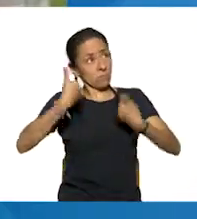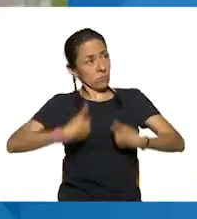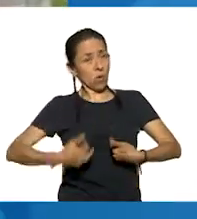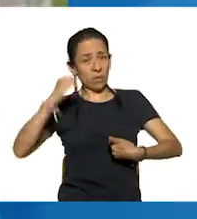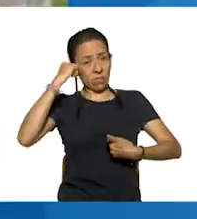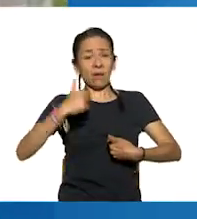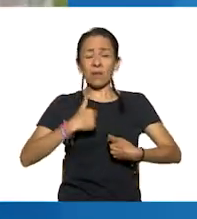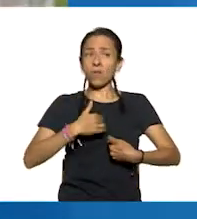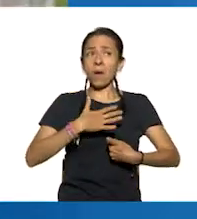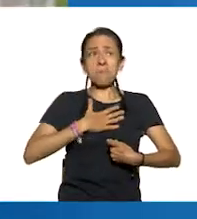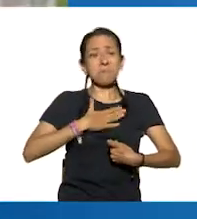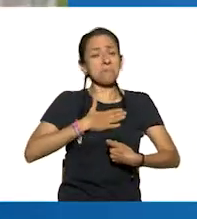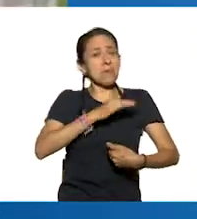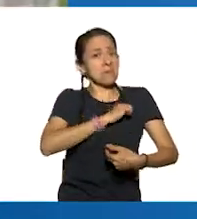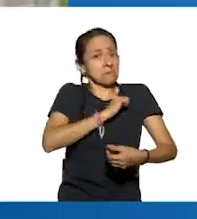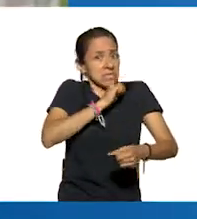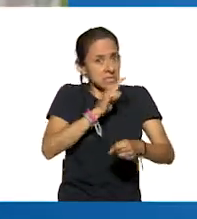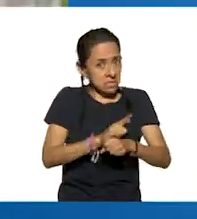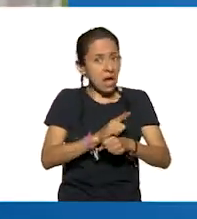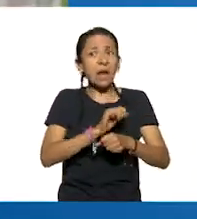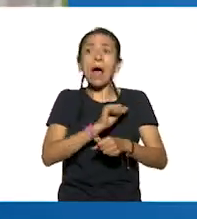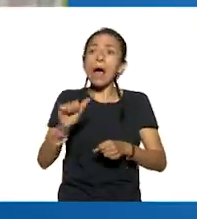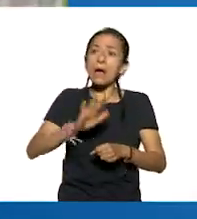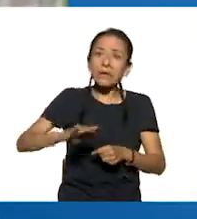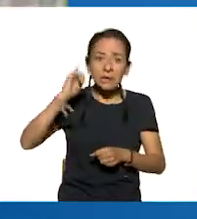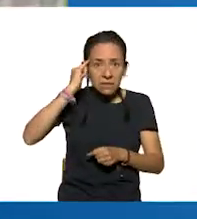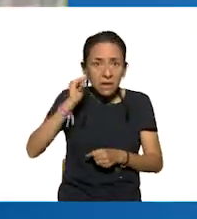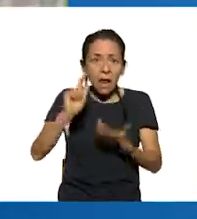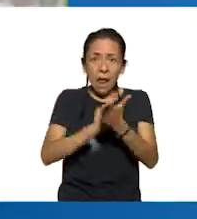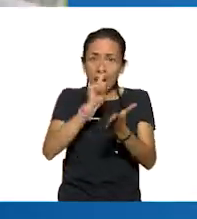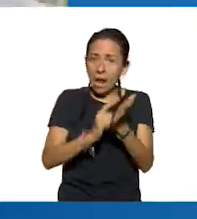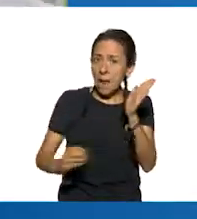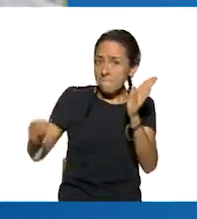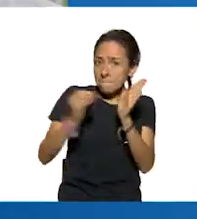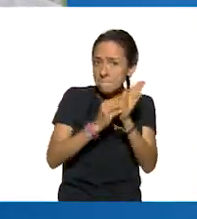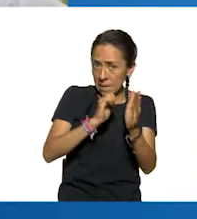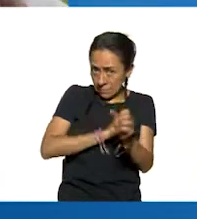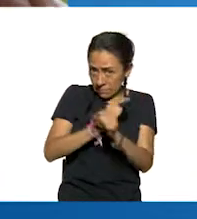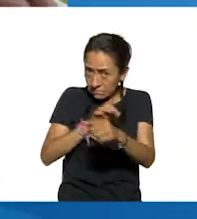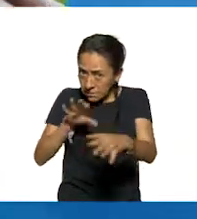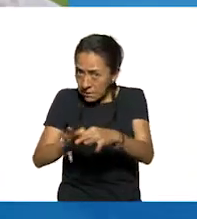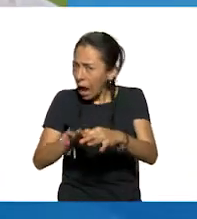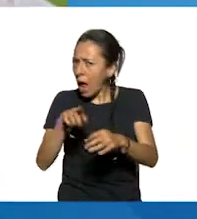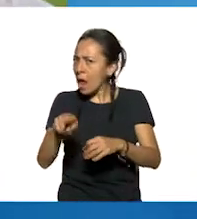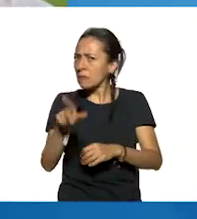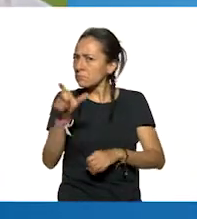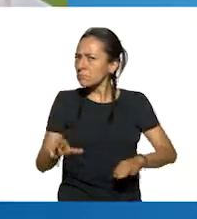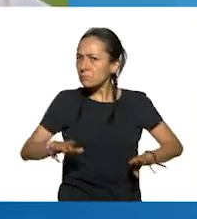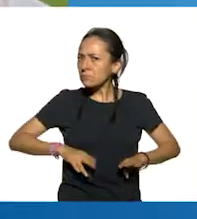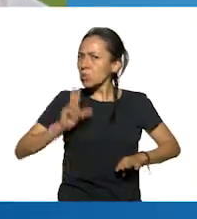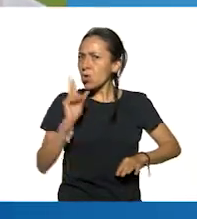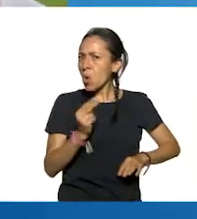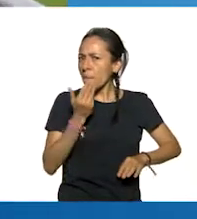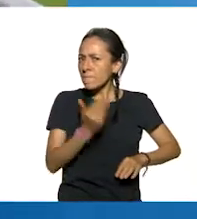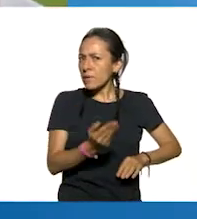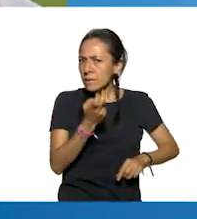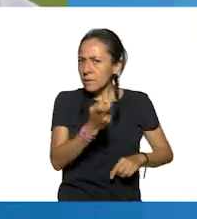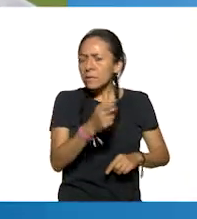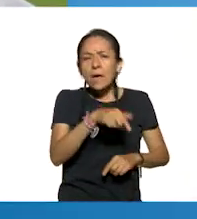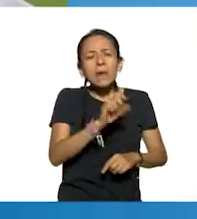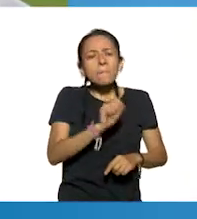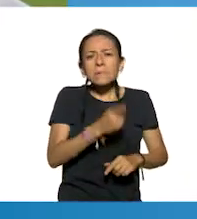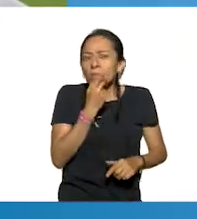una ley especial para los indígenas. Él no, él dice, la ley,